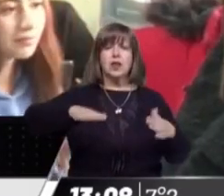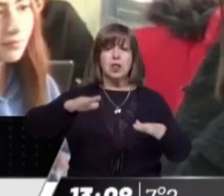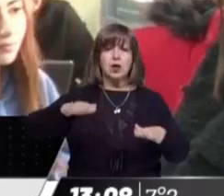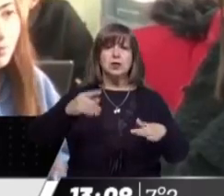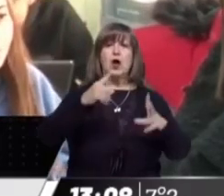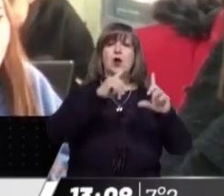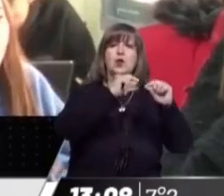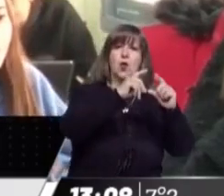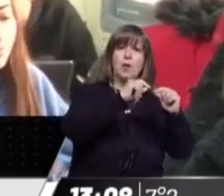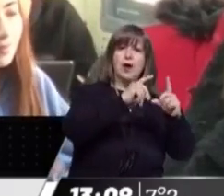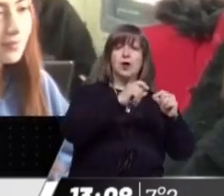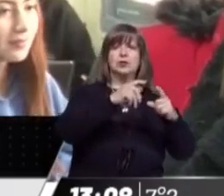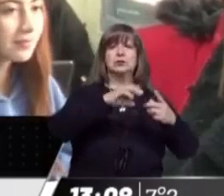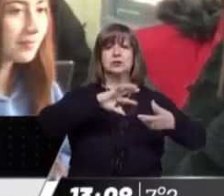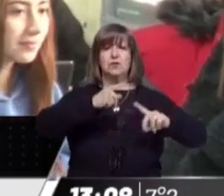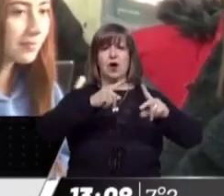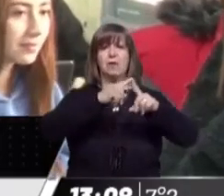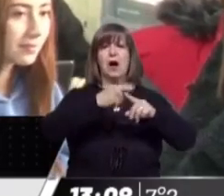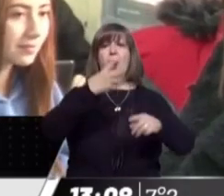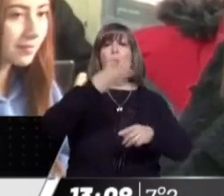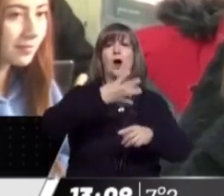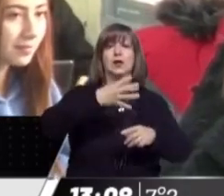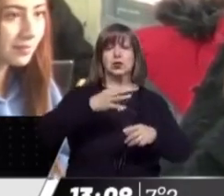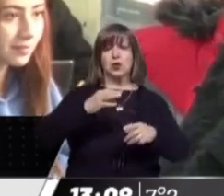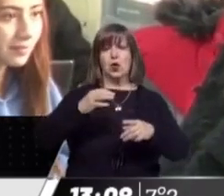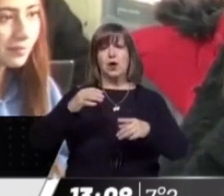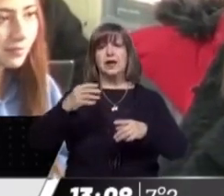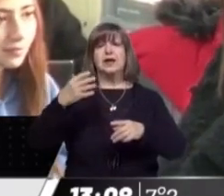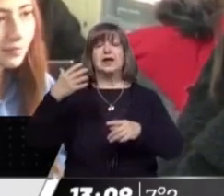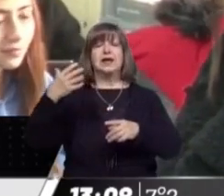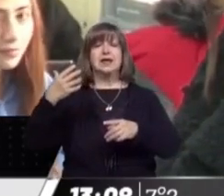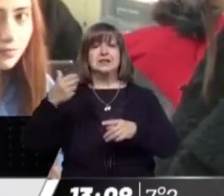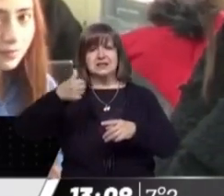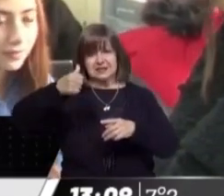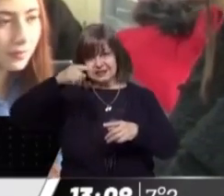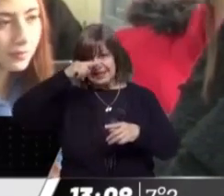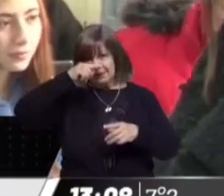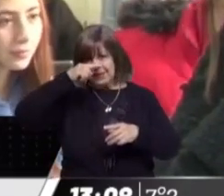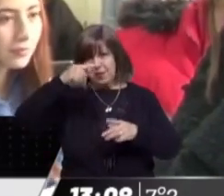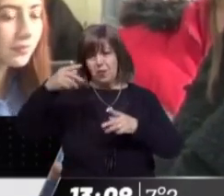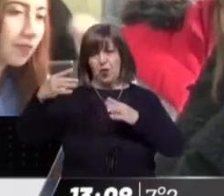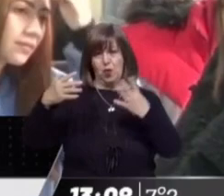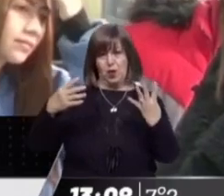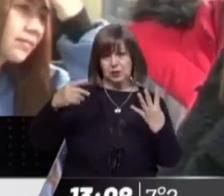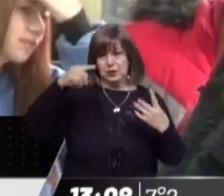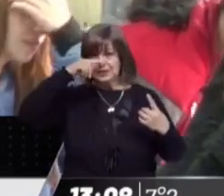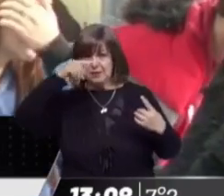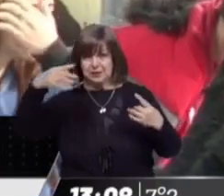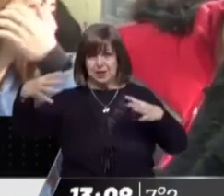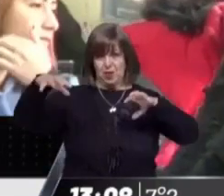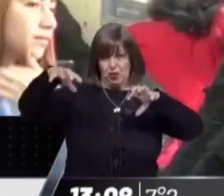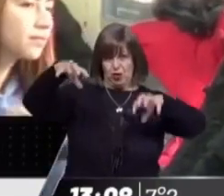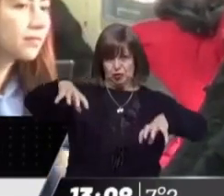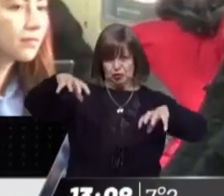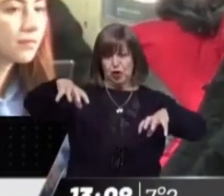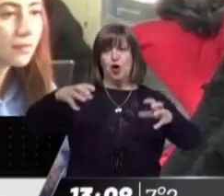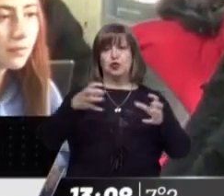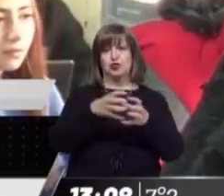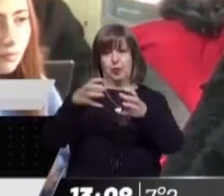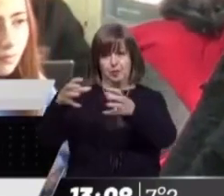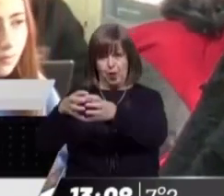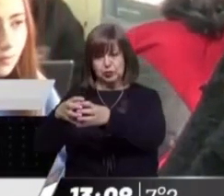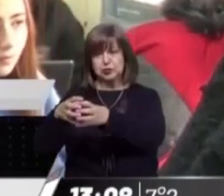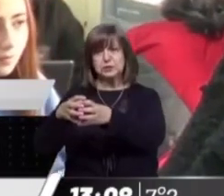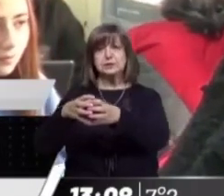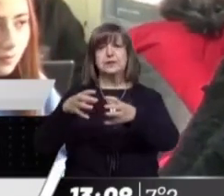es números y operaciones en cuarto y séptimo grado, por entender que estamos en un momento fundamental en lo que es el